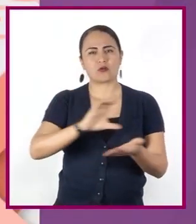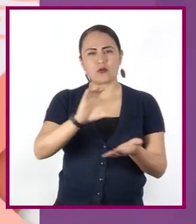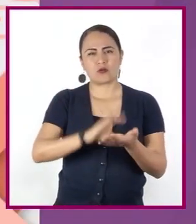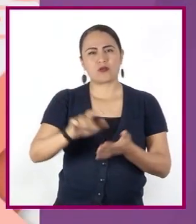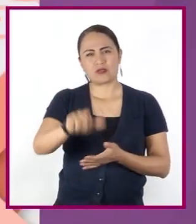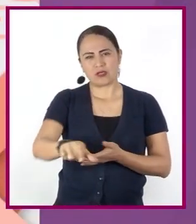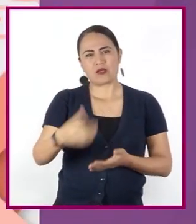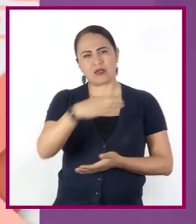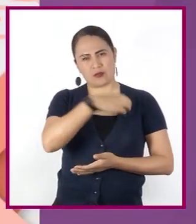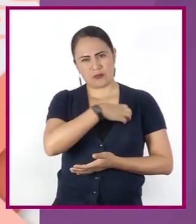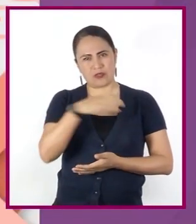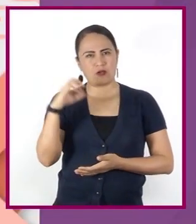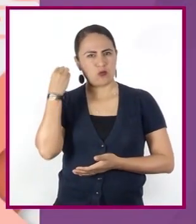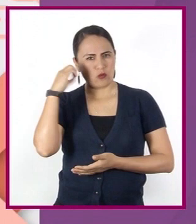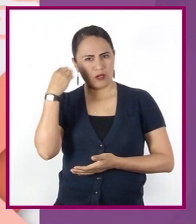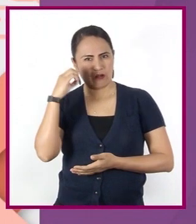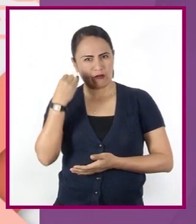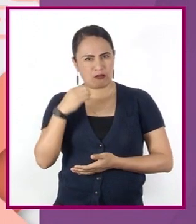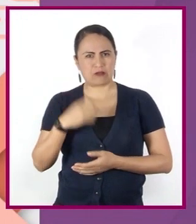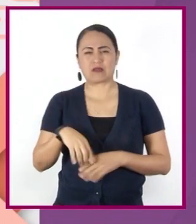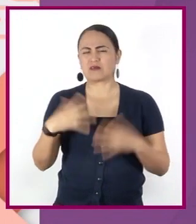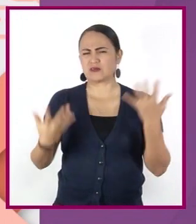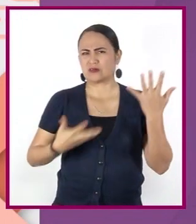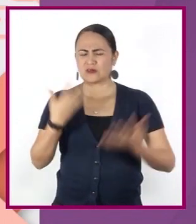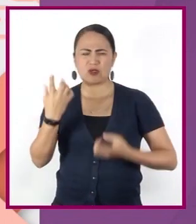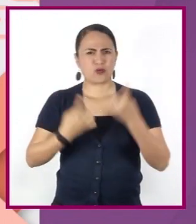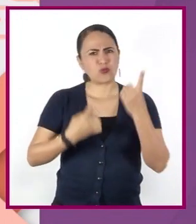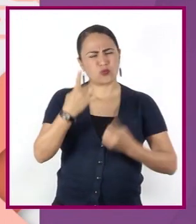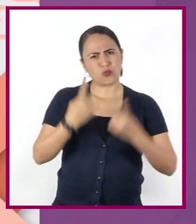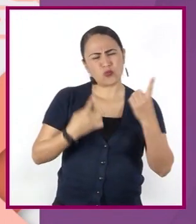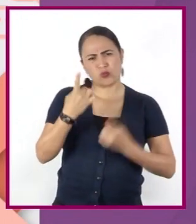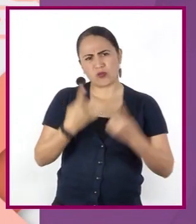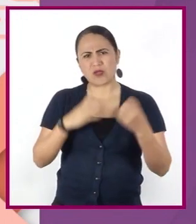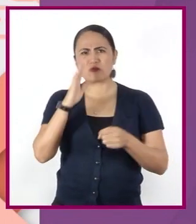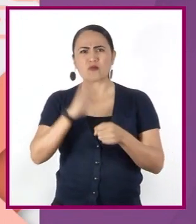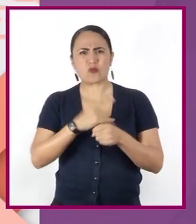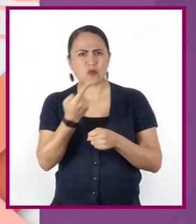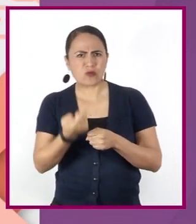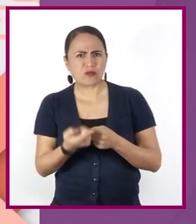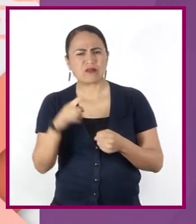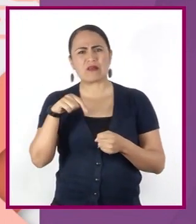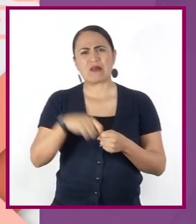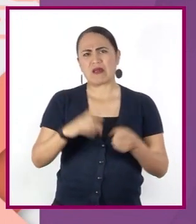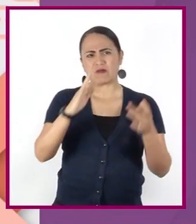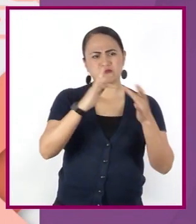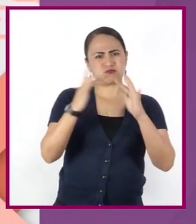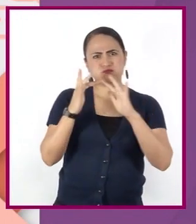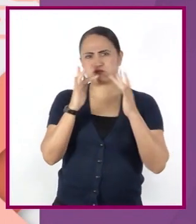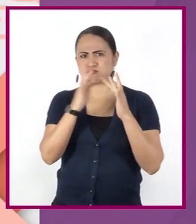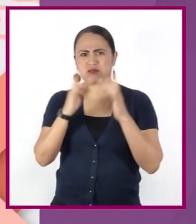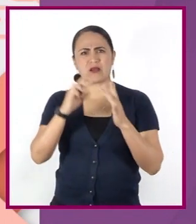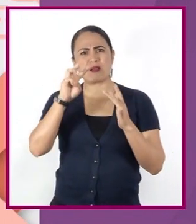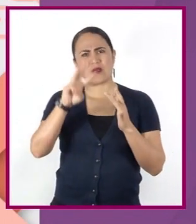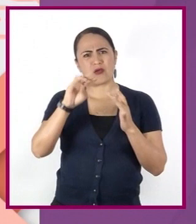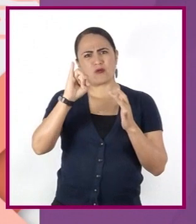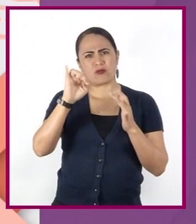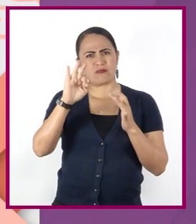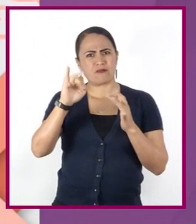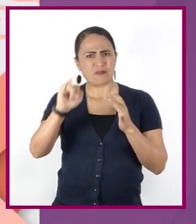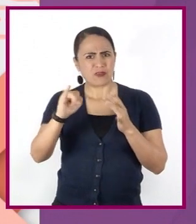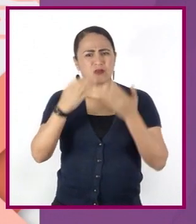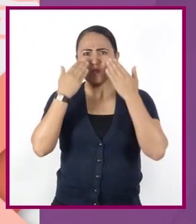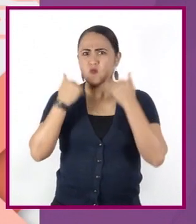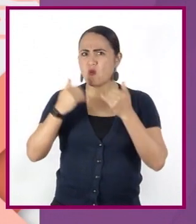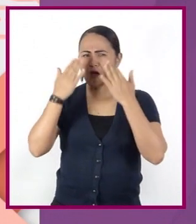capital de Oaxaca, hubo una fuerte incertidumbre por la súbita carencia de la red de Wi-Fi. Esto afectó a